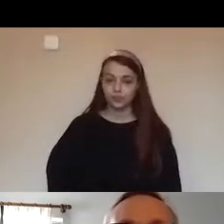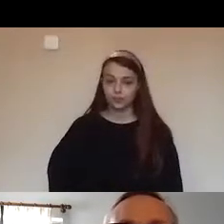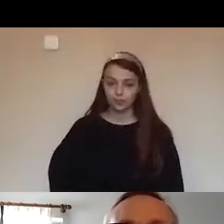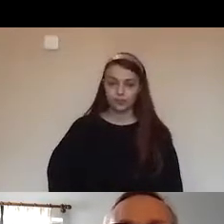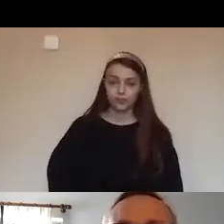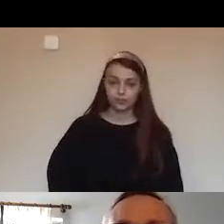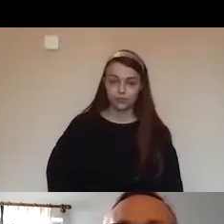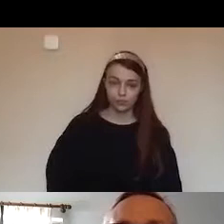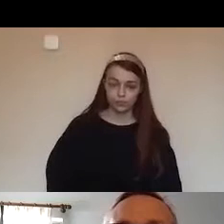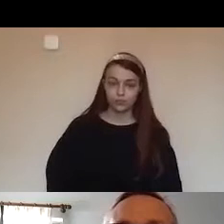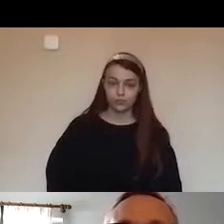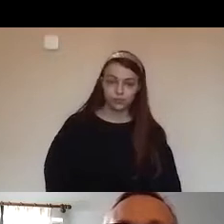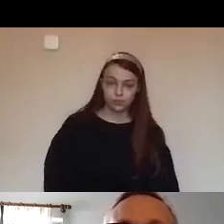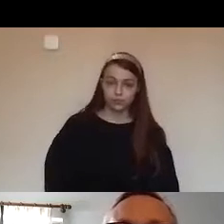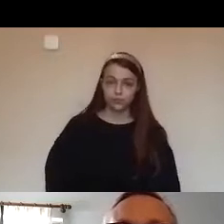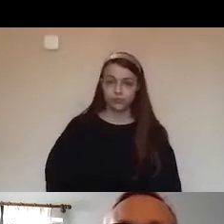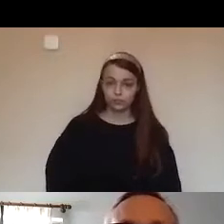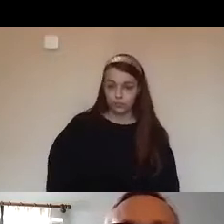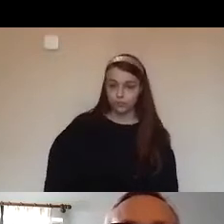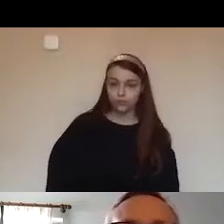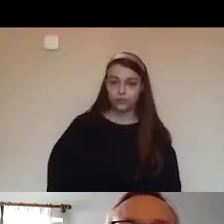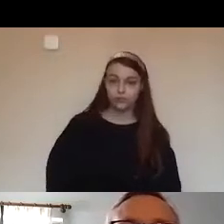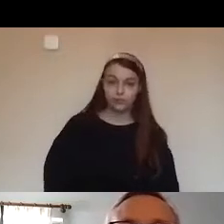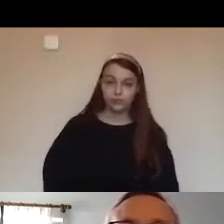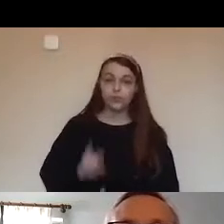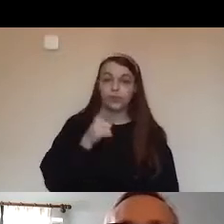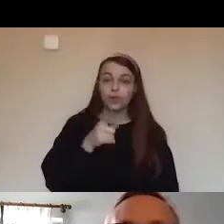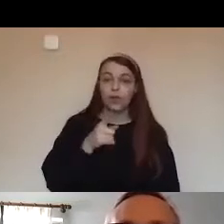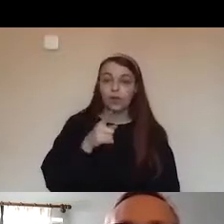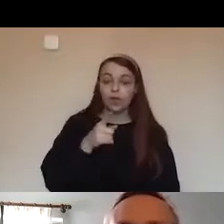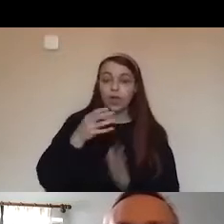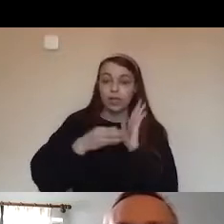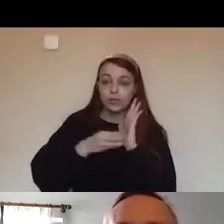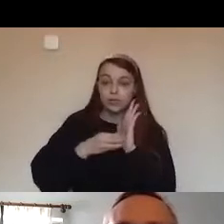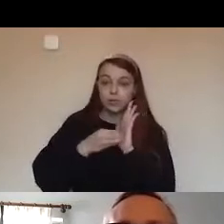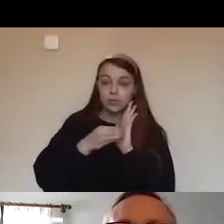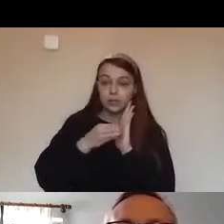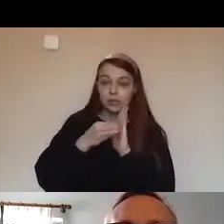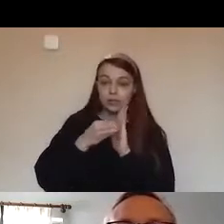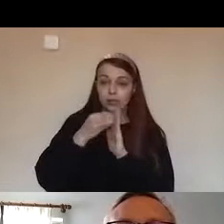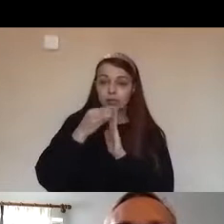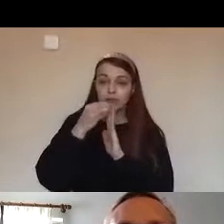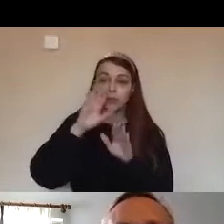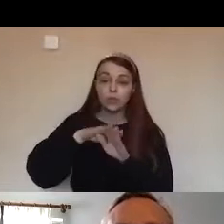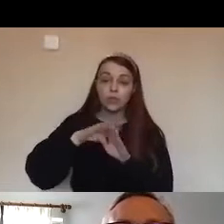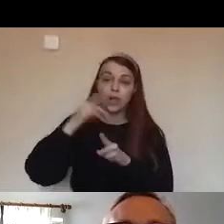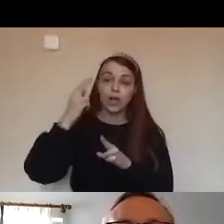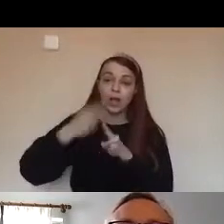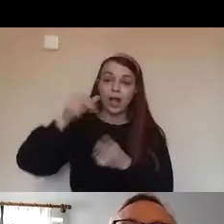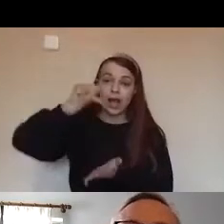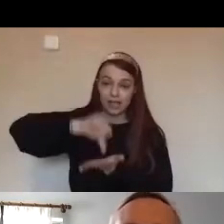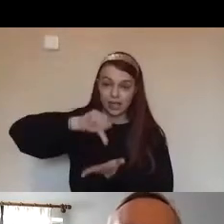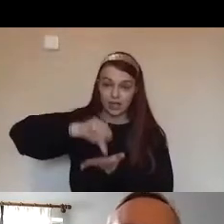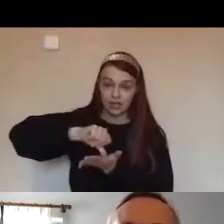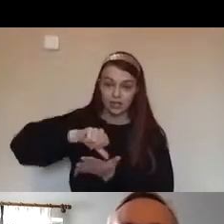Aquí tenemos un caso del acceso por elevador a la Acrópolis de Atenas.